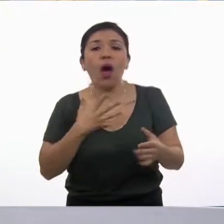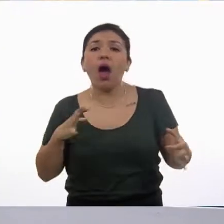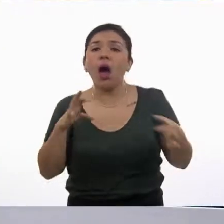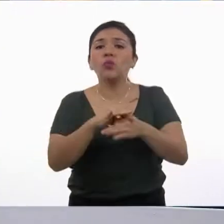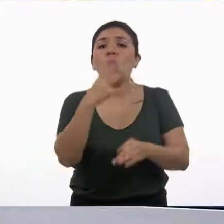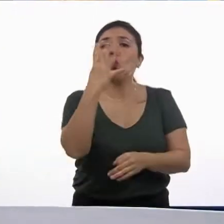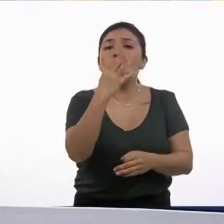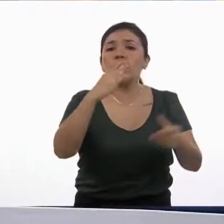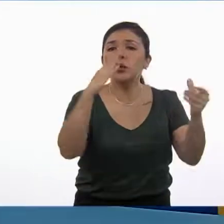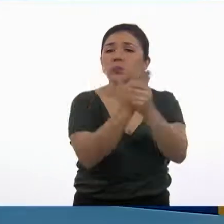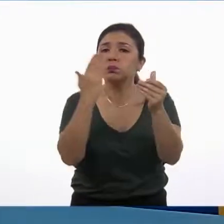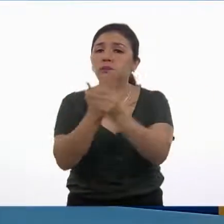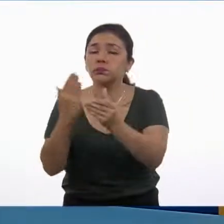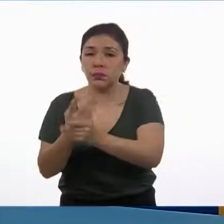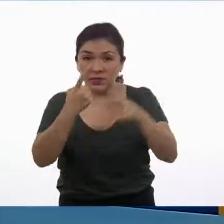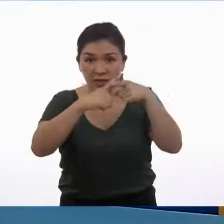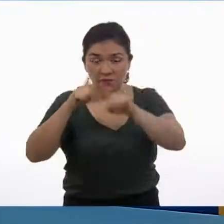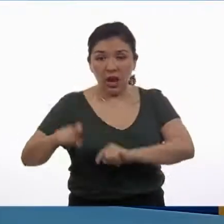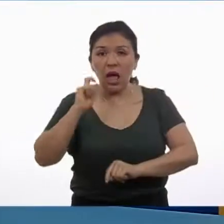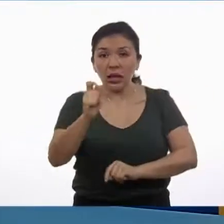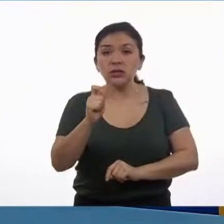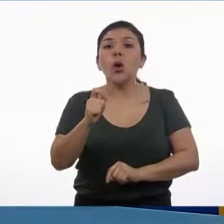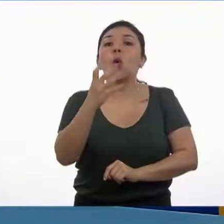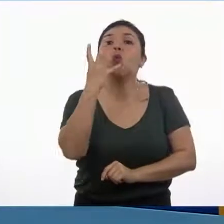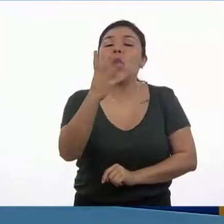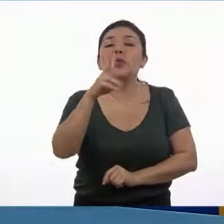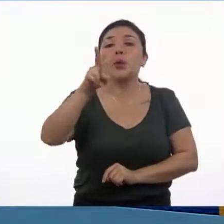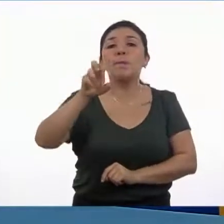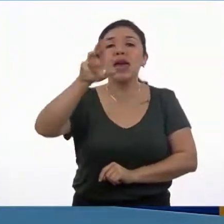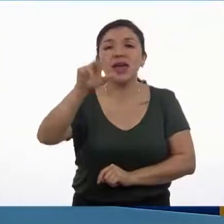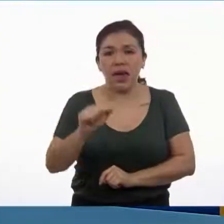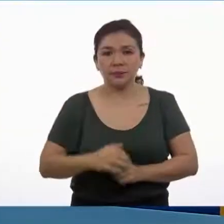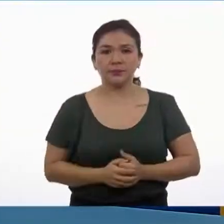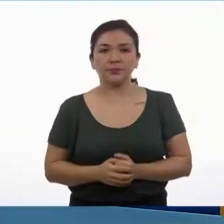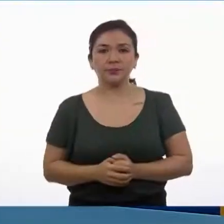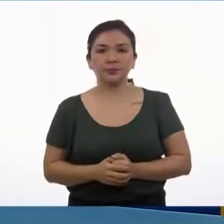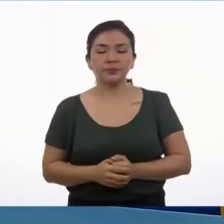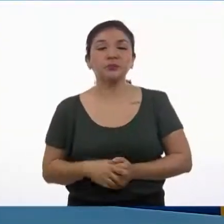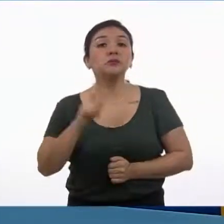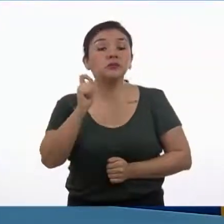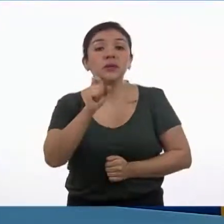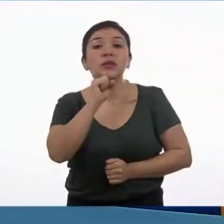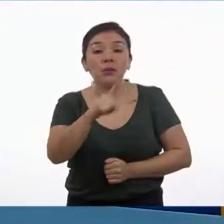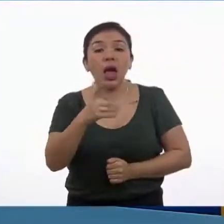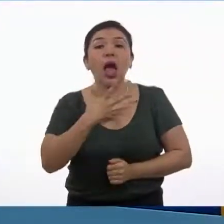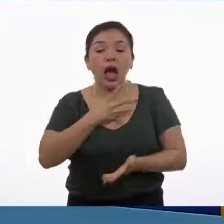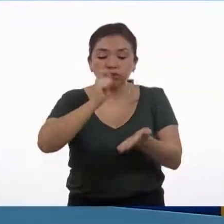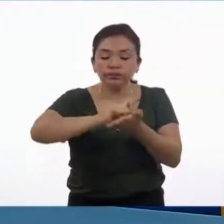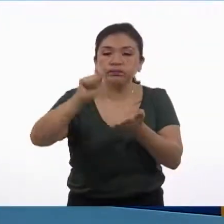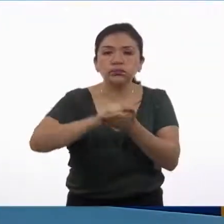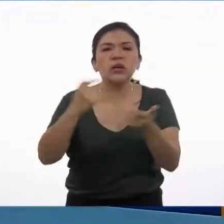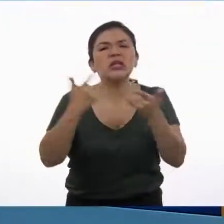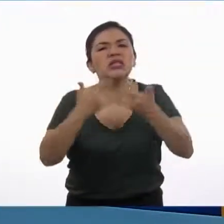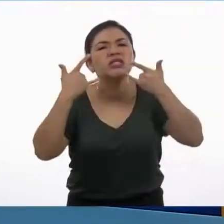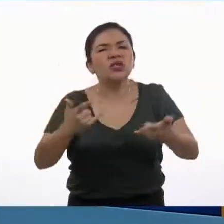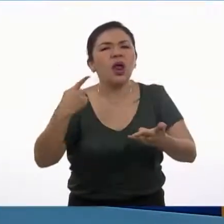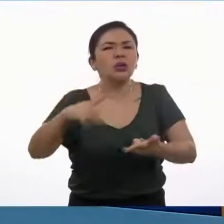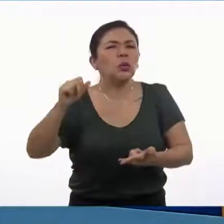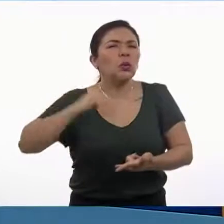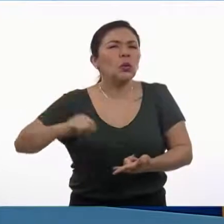diferentes colecciones, por lo que se habla de los 4 Veda. Y también rescataron algunas leyendas